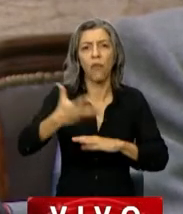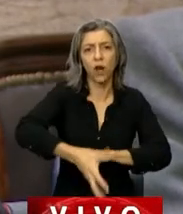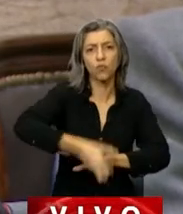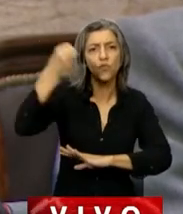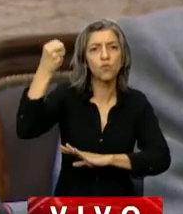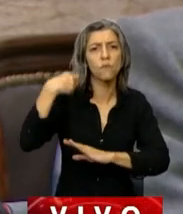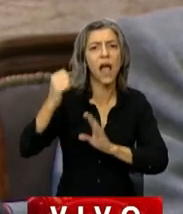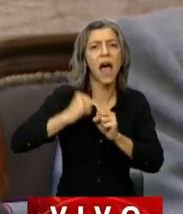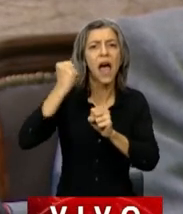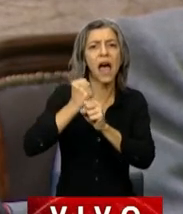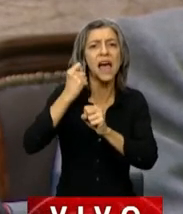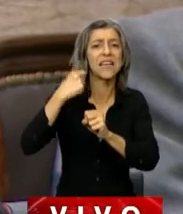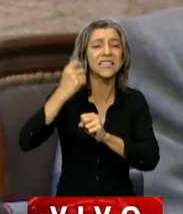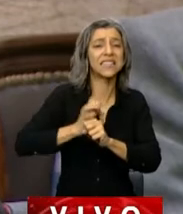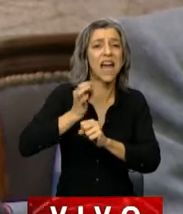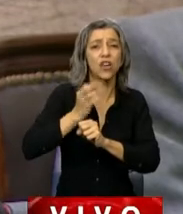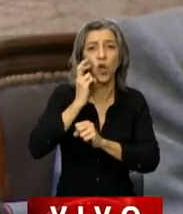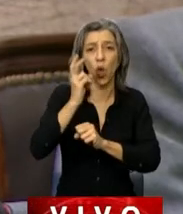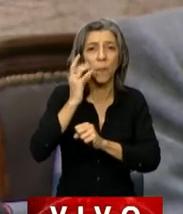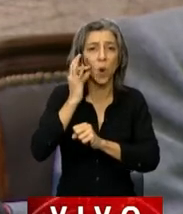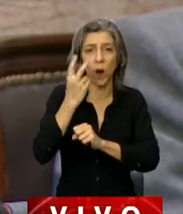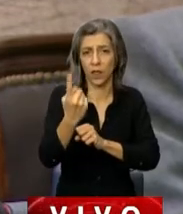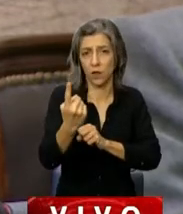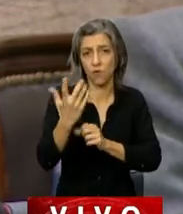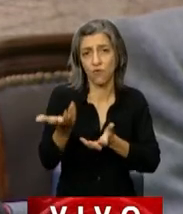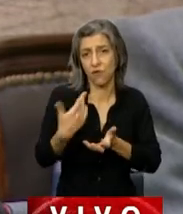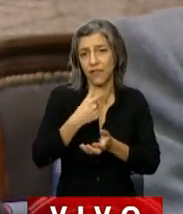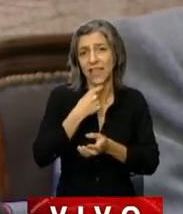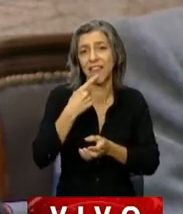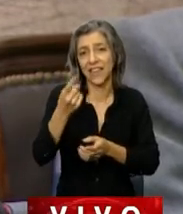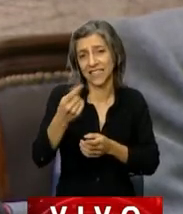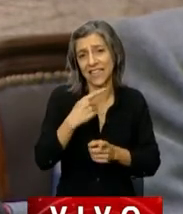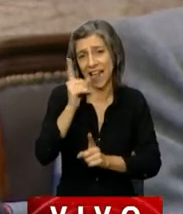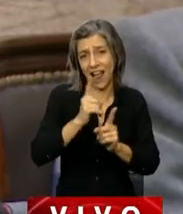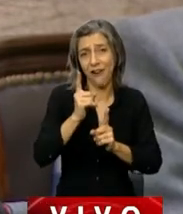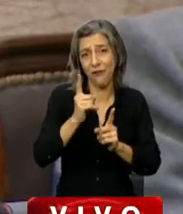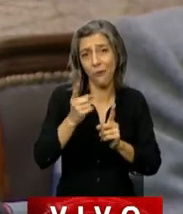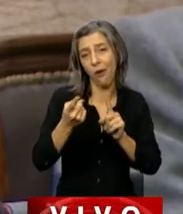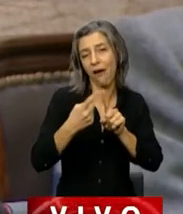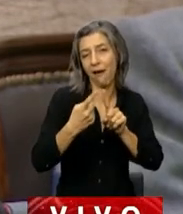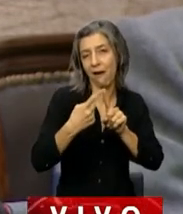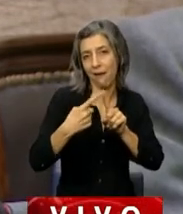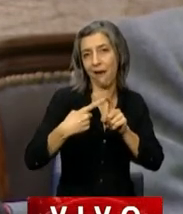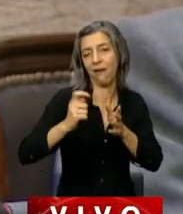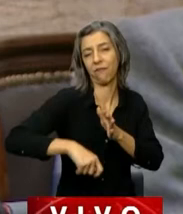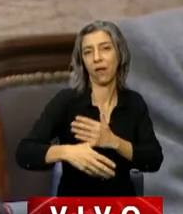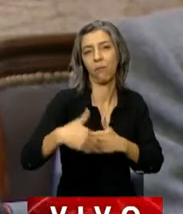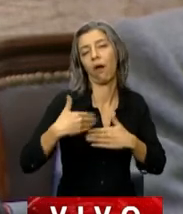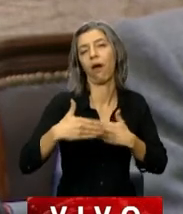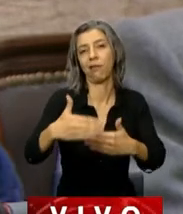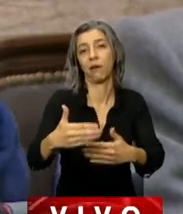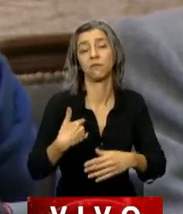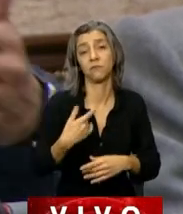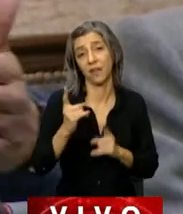petroleras o los lobbies no trabajan. Bueno, hay sectores que obedecen a esos lobbies. Por